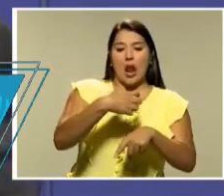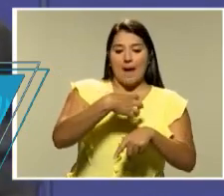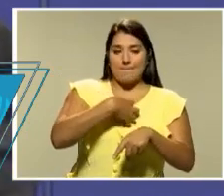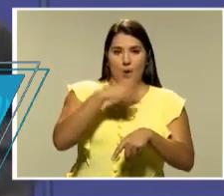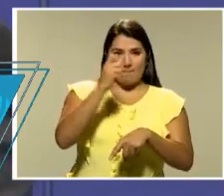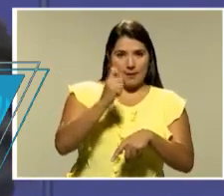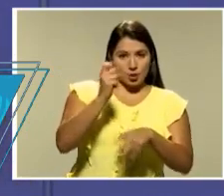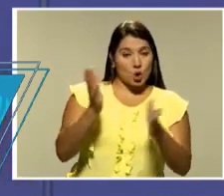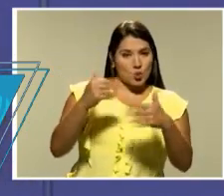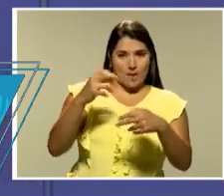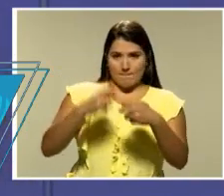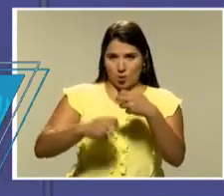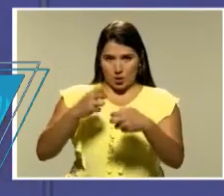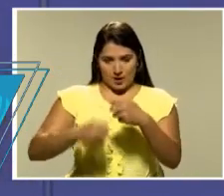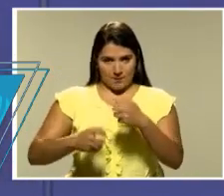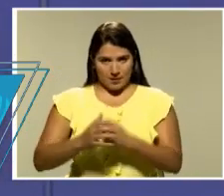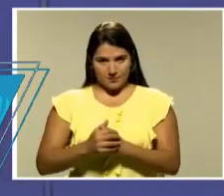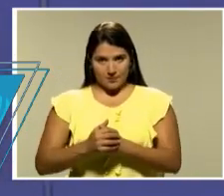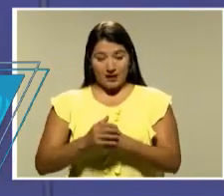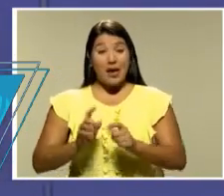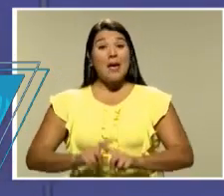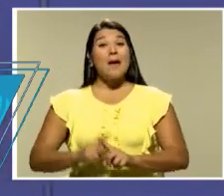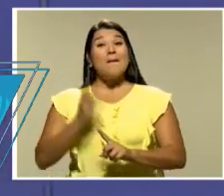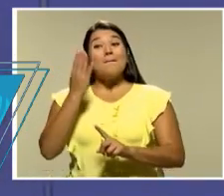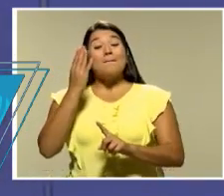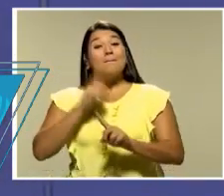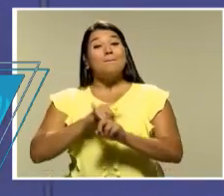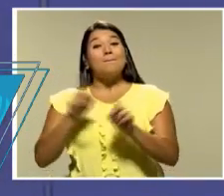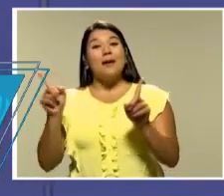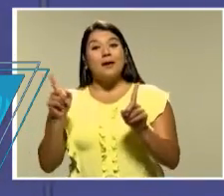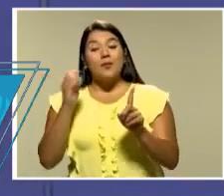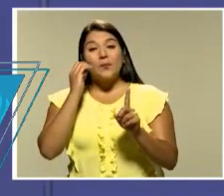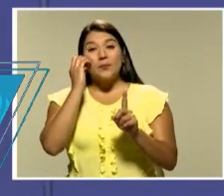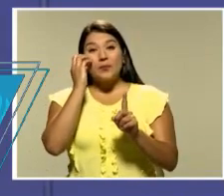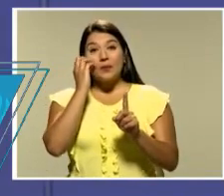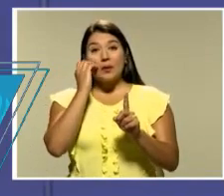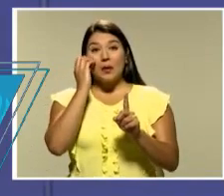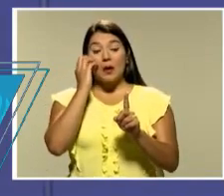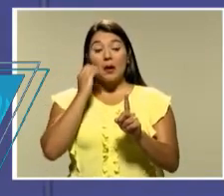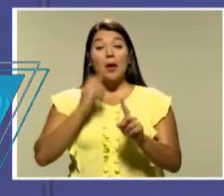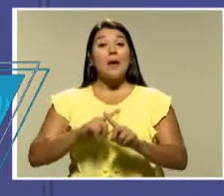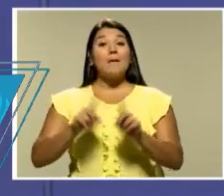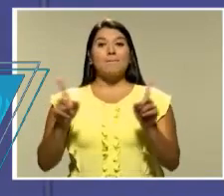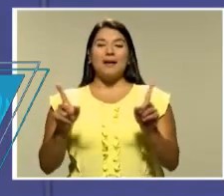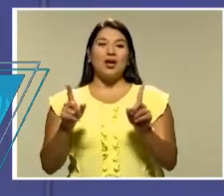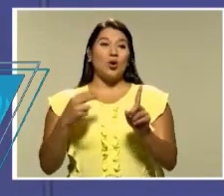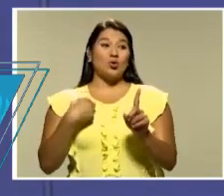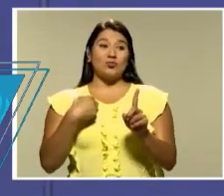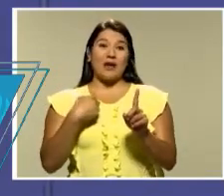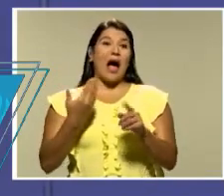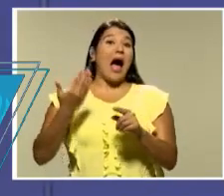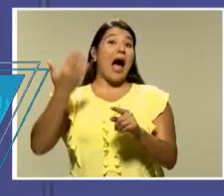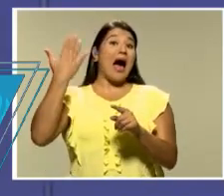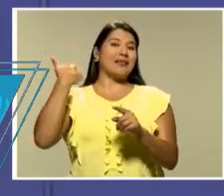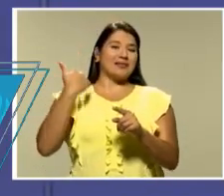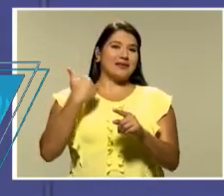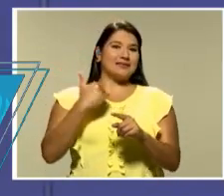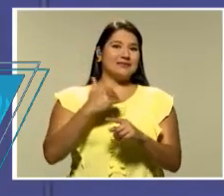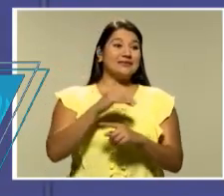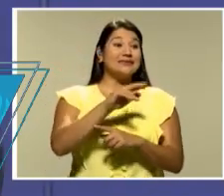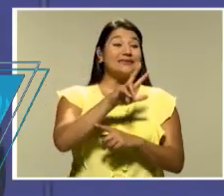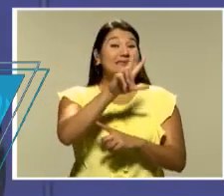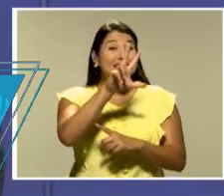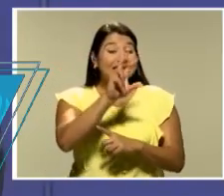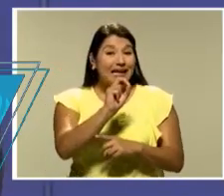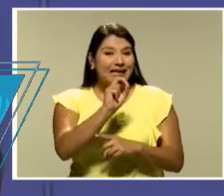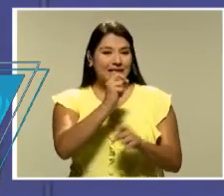6 trabajadores de hoy financian 6 pensiones mañana y los 2 trabajadores del futuro financian 2 pensiones en el futuro. El problema